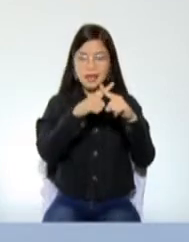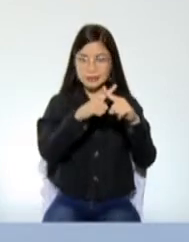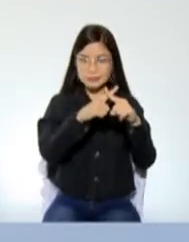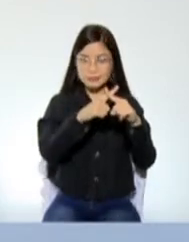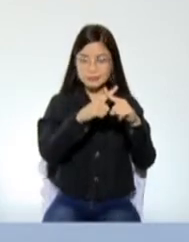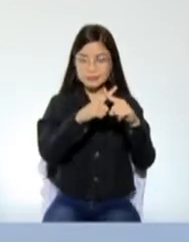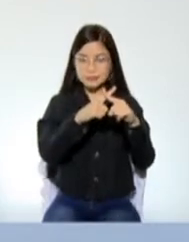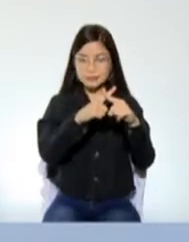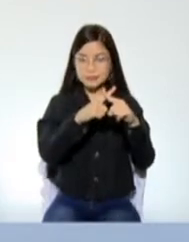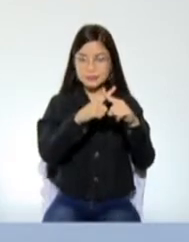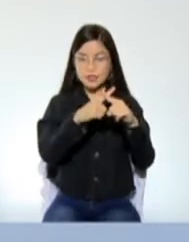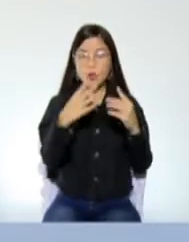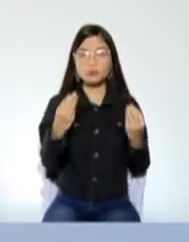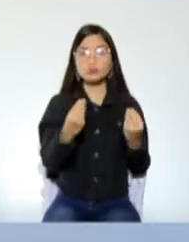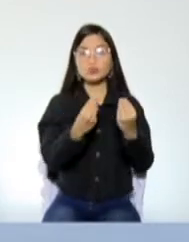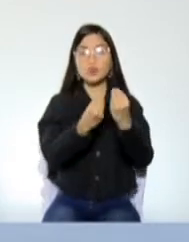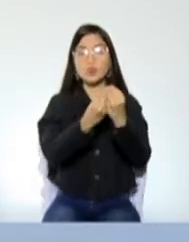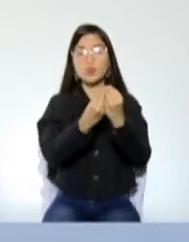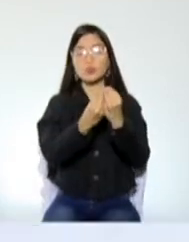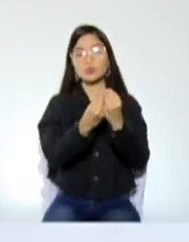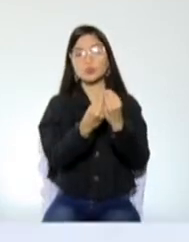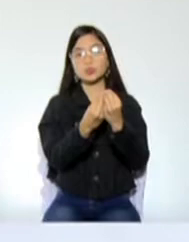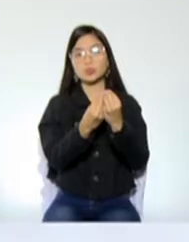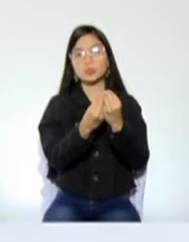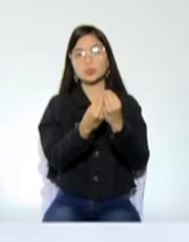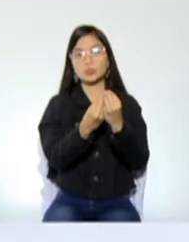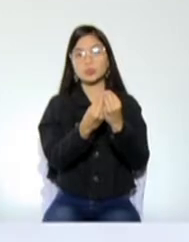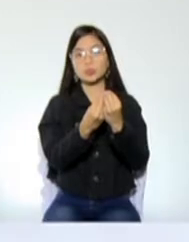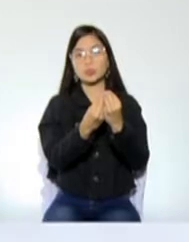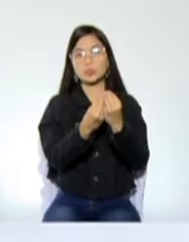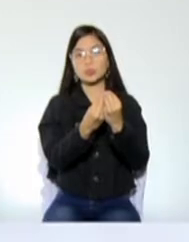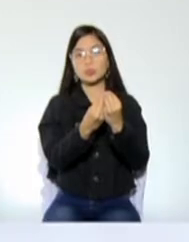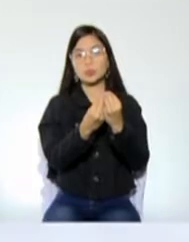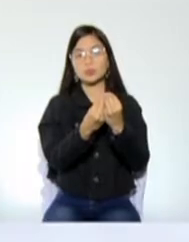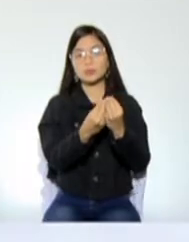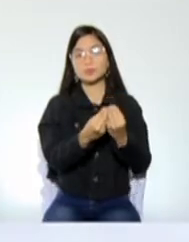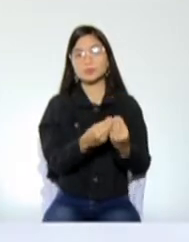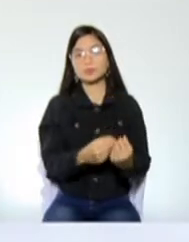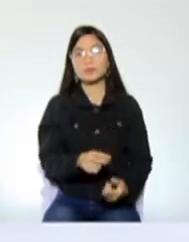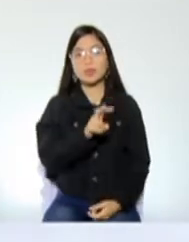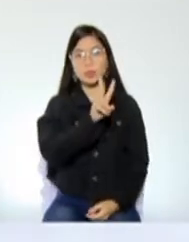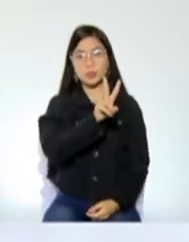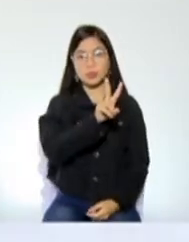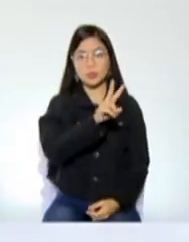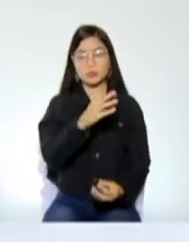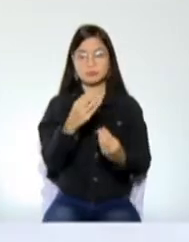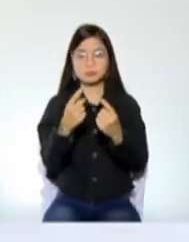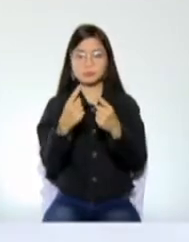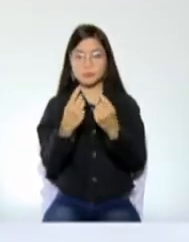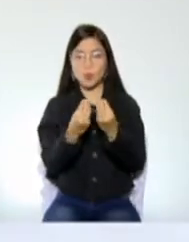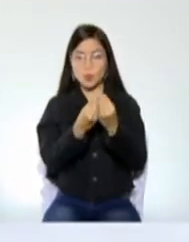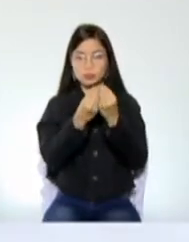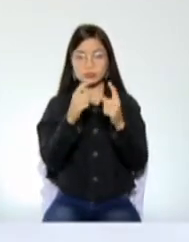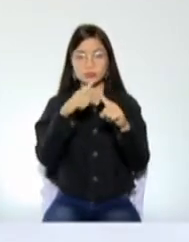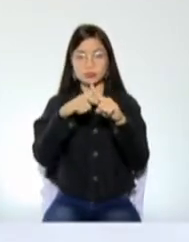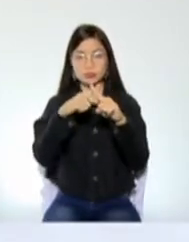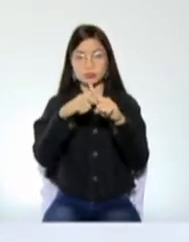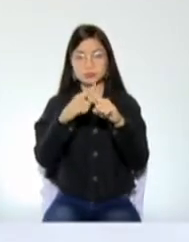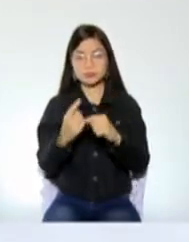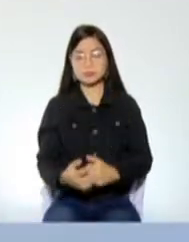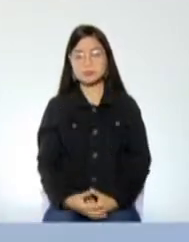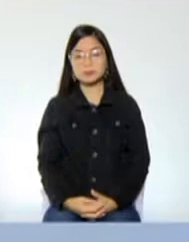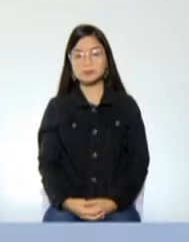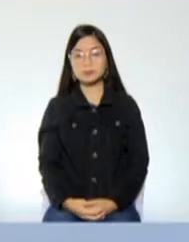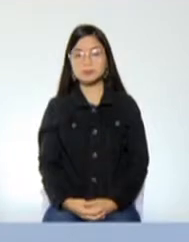¿okay?, está acompañada de un coeficiente, que en este caso es 2. Procedemos